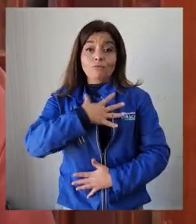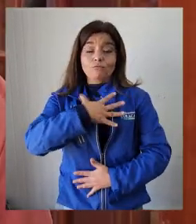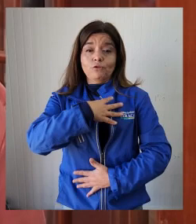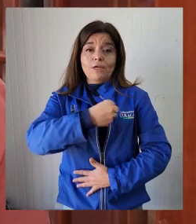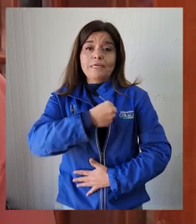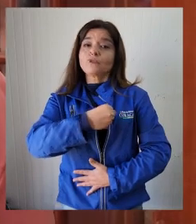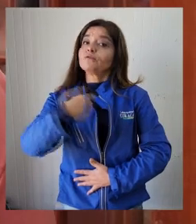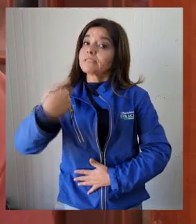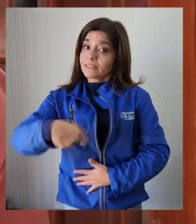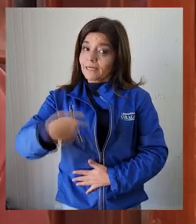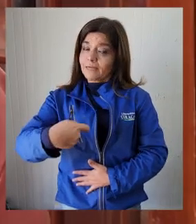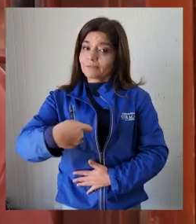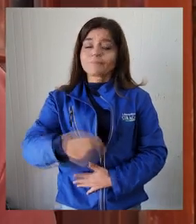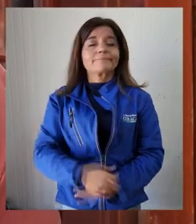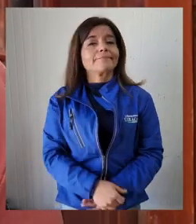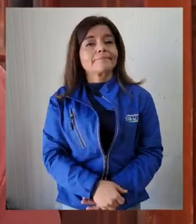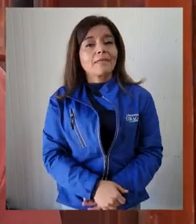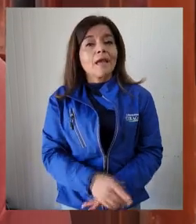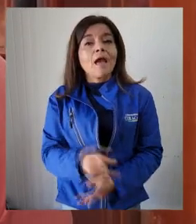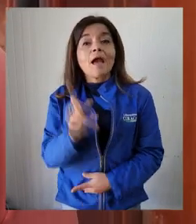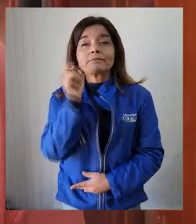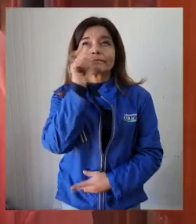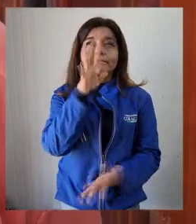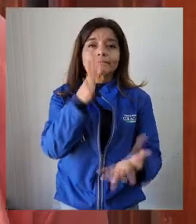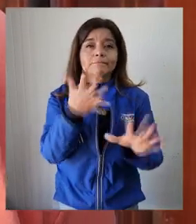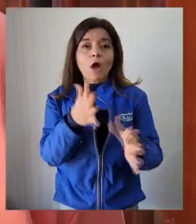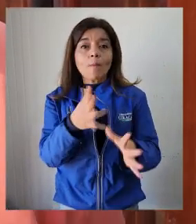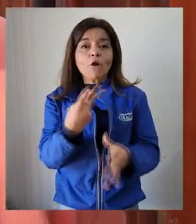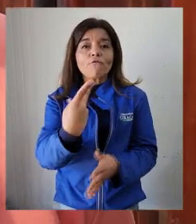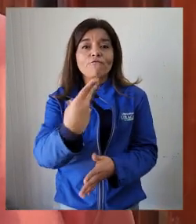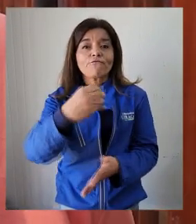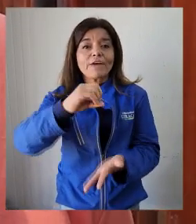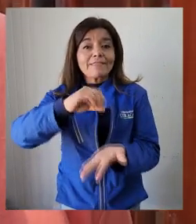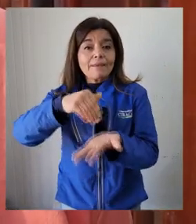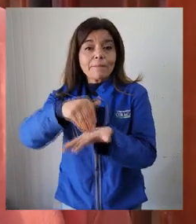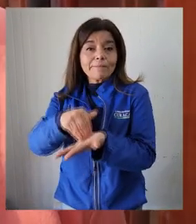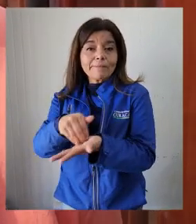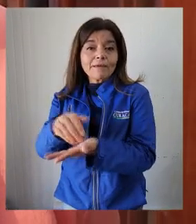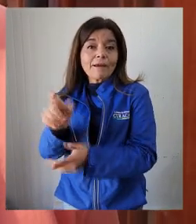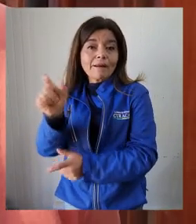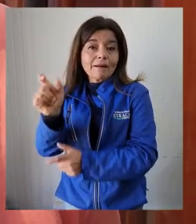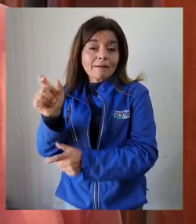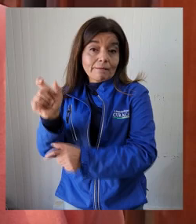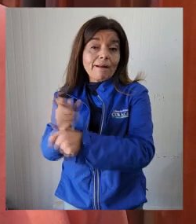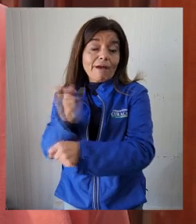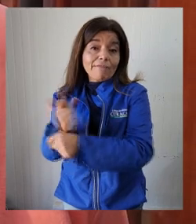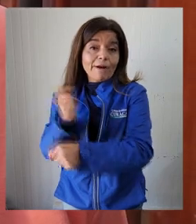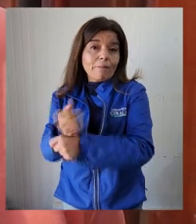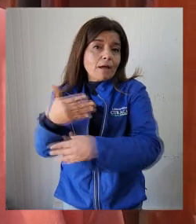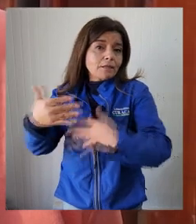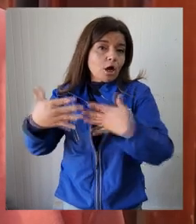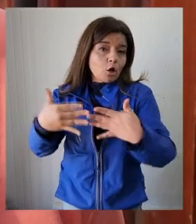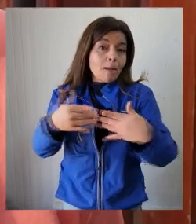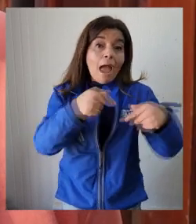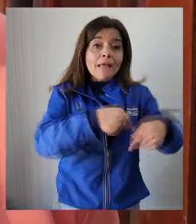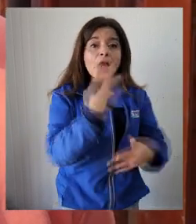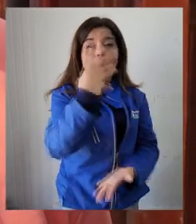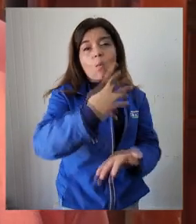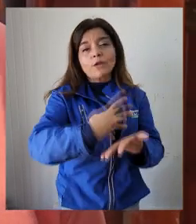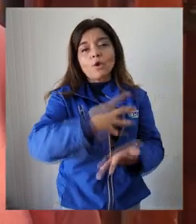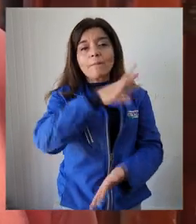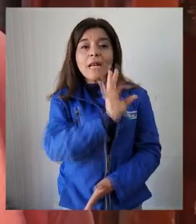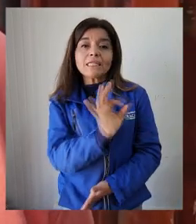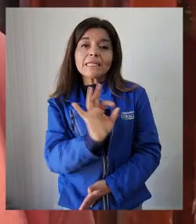es poco costoso. Cuesta casi 20 mil pesos en una farmacia normal. Y acá me sale 4.000 y